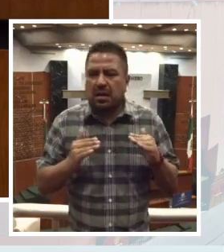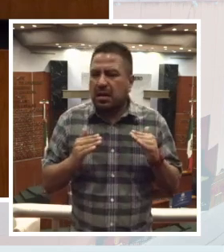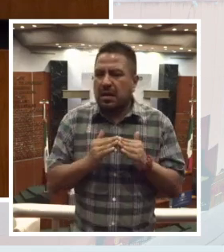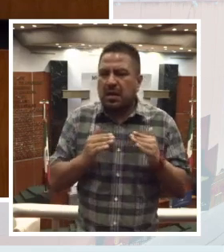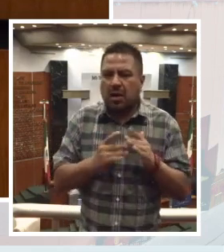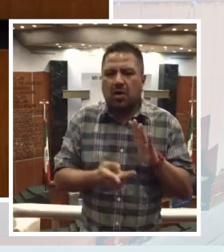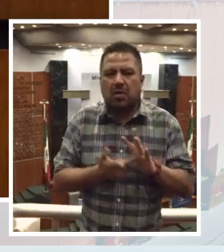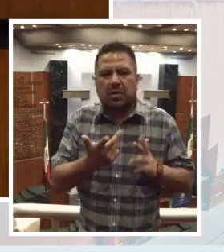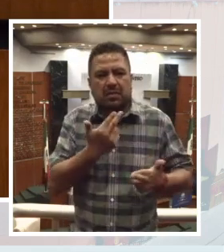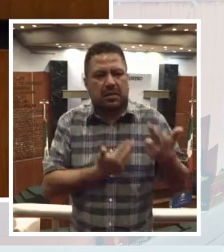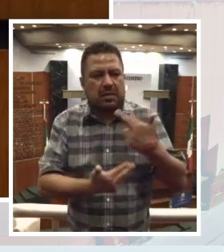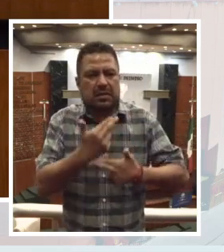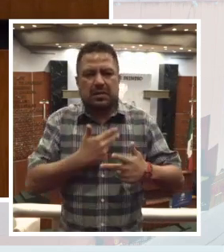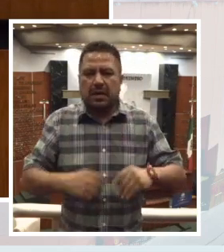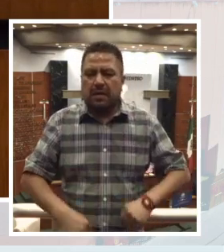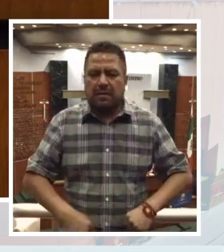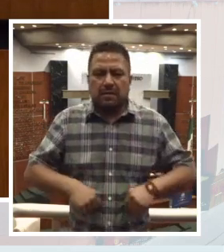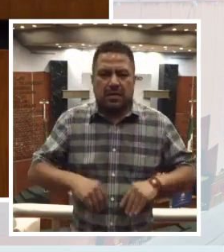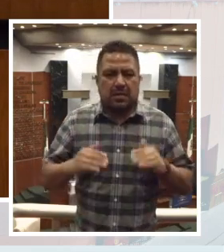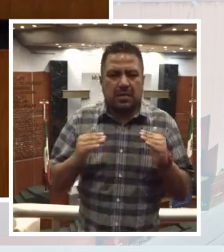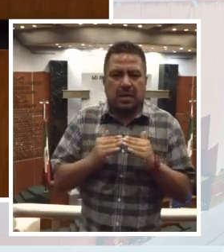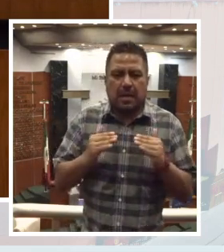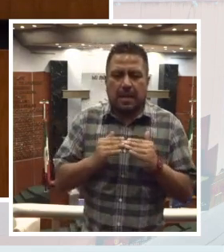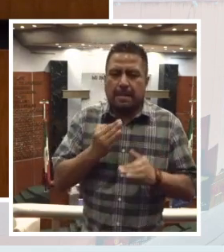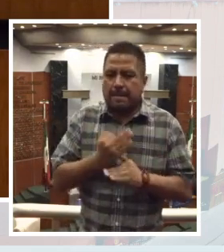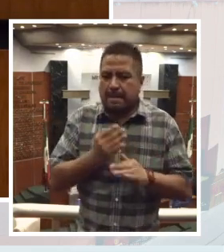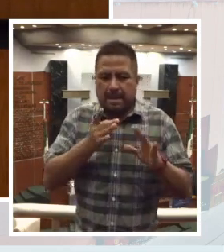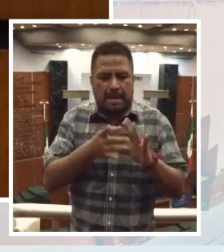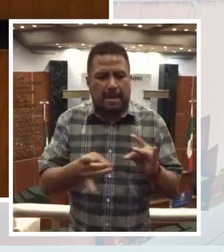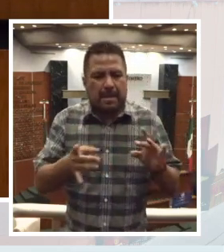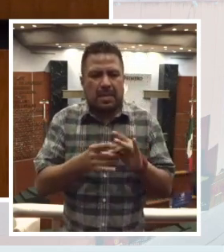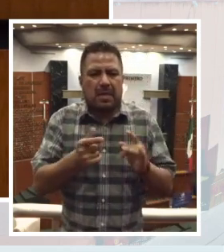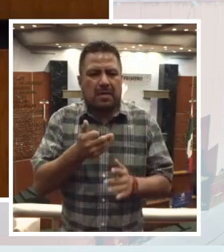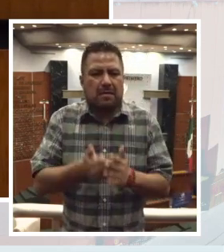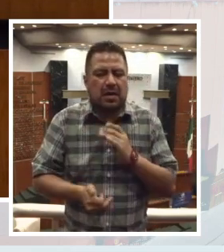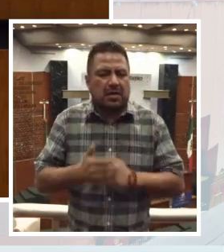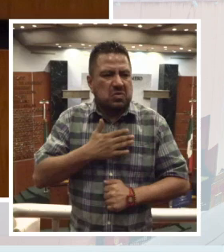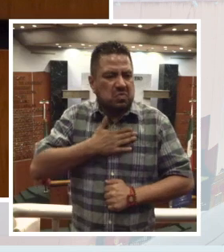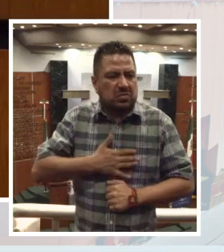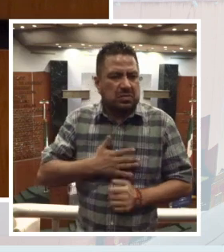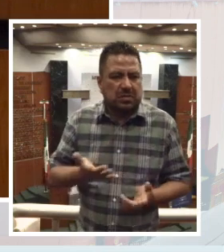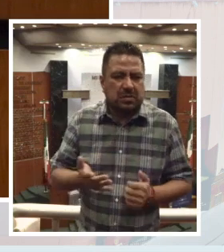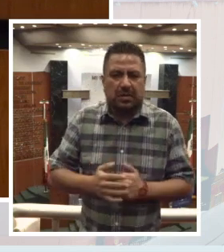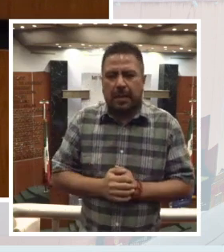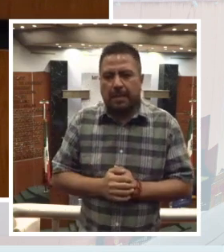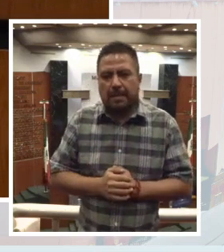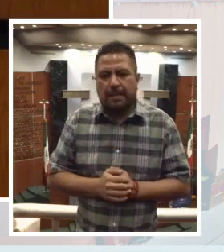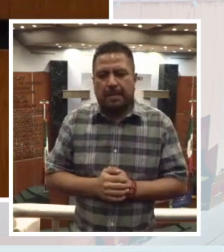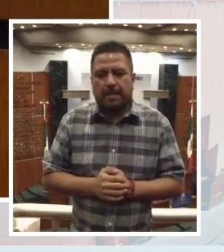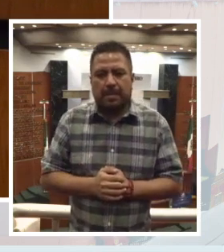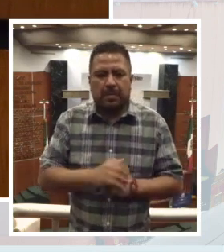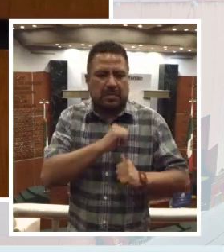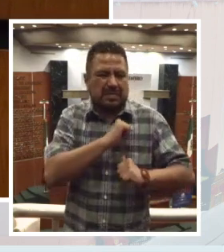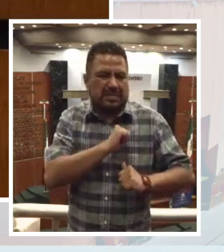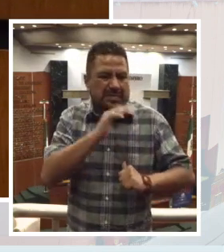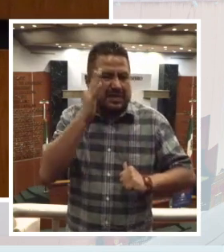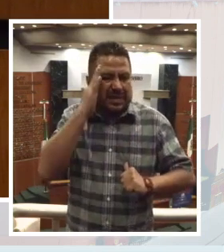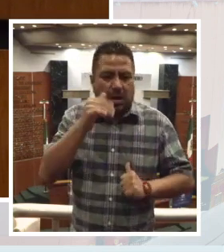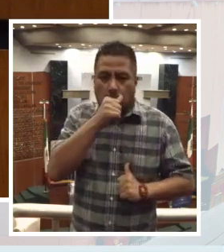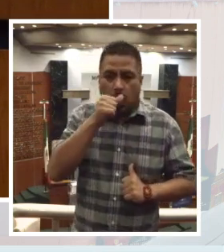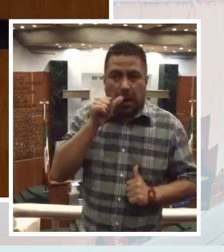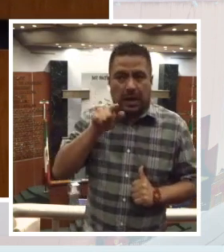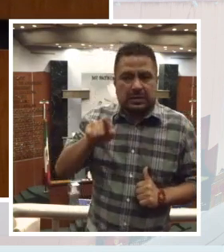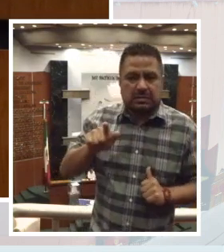y regresar con vida hablando de injusticia el precursor en México fue Don Benito